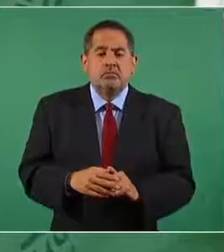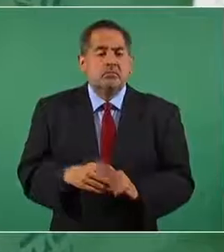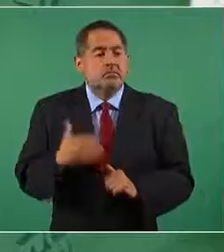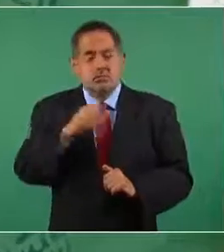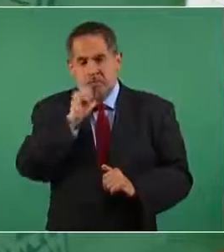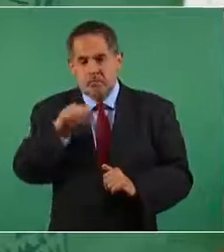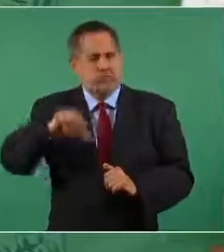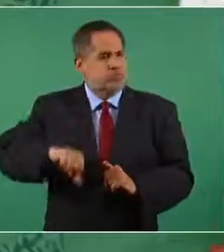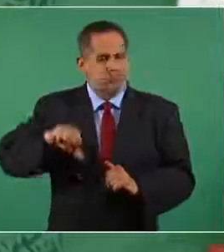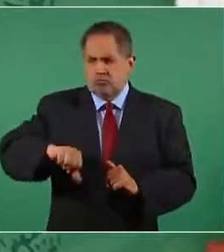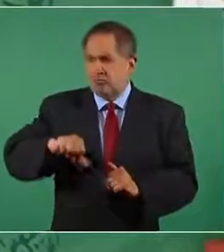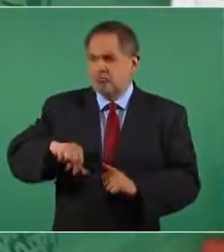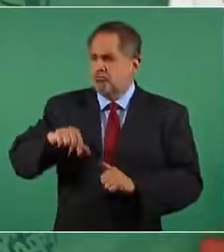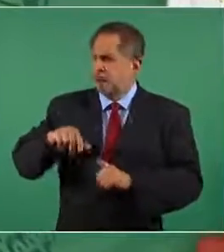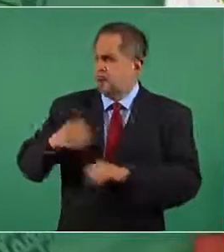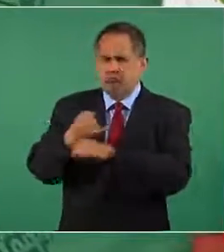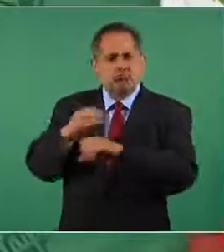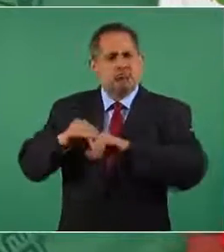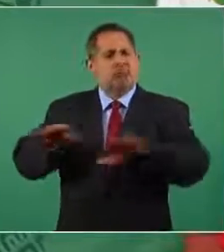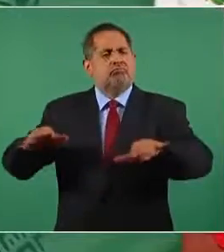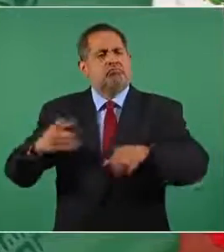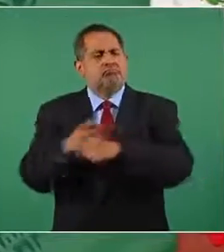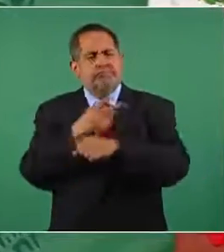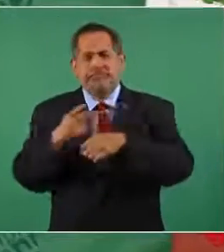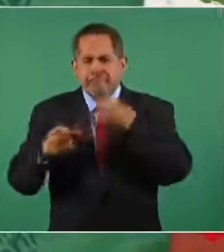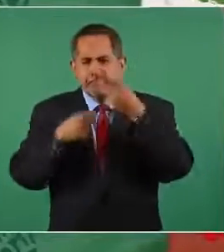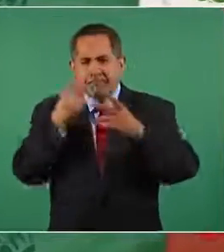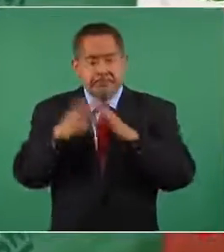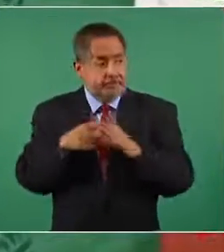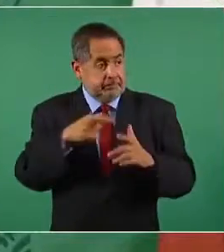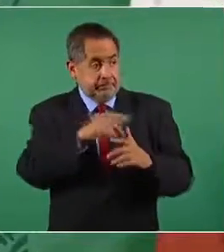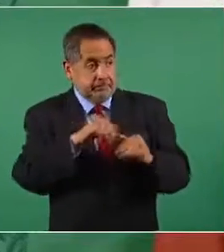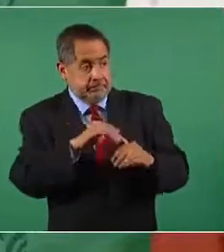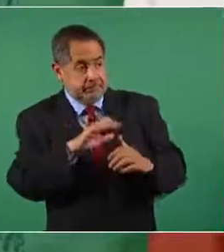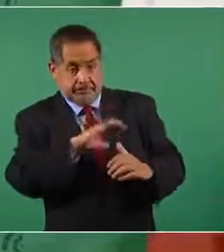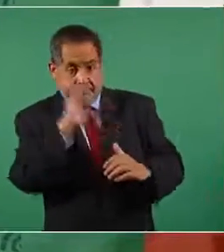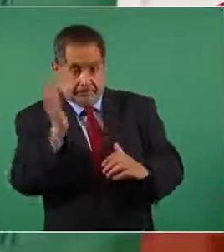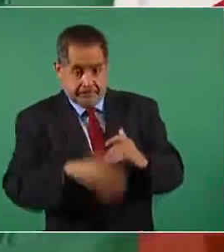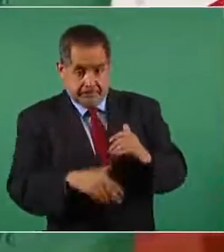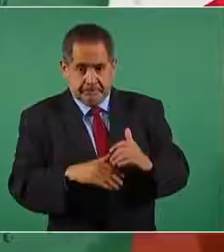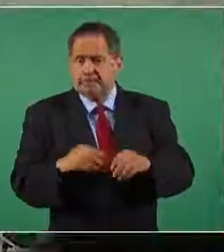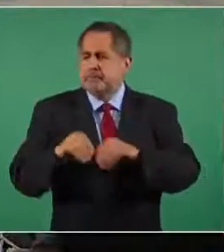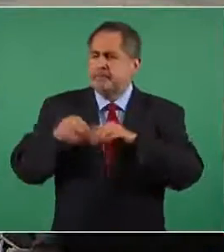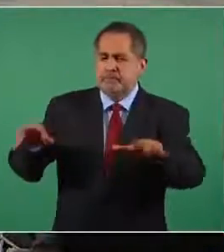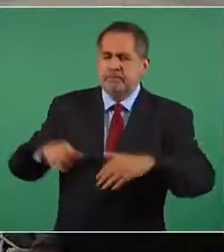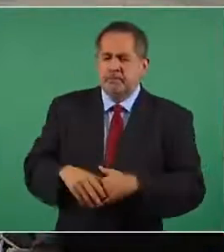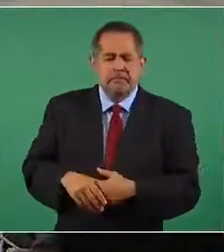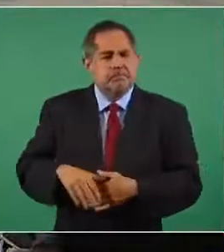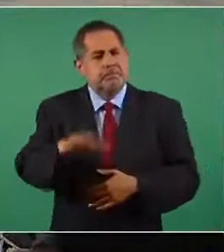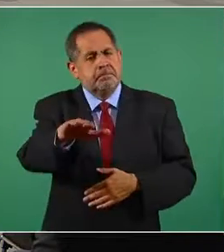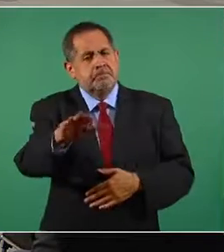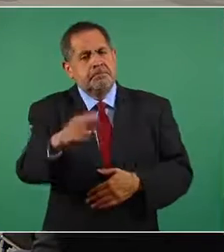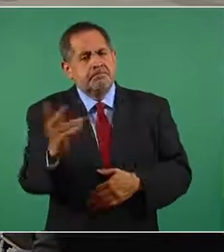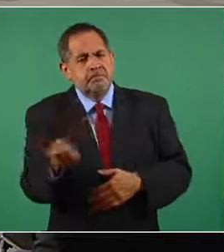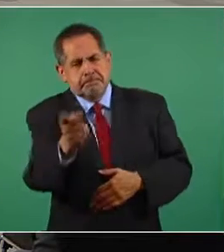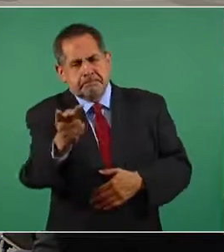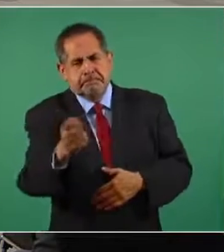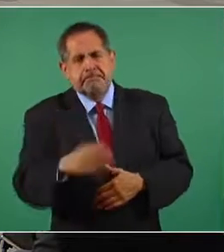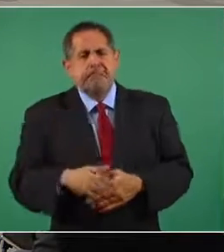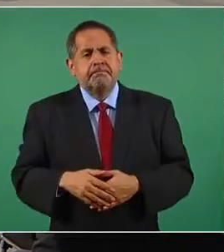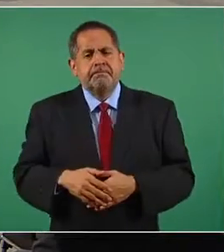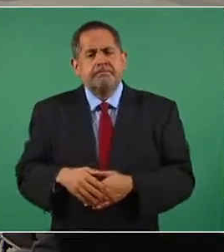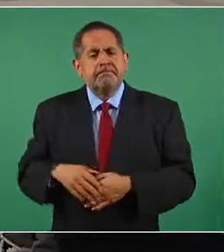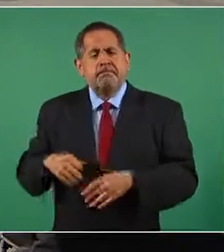y hoy mismo se va a informar, terminando la reunión. No sé si el canciller nos pueda comentar un poco